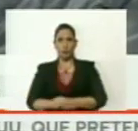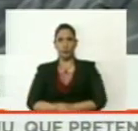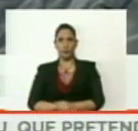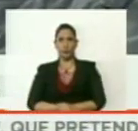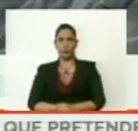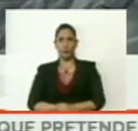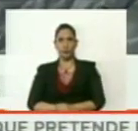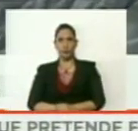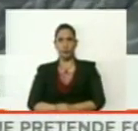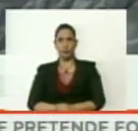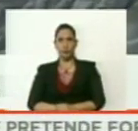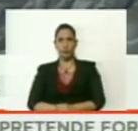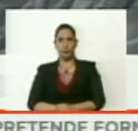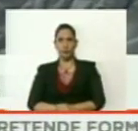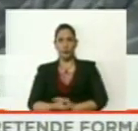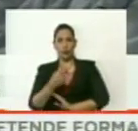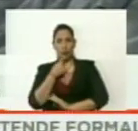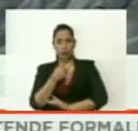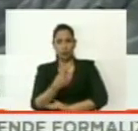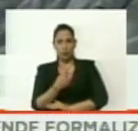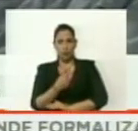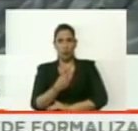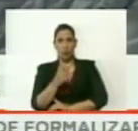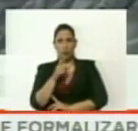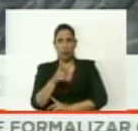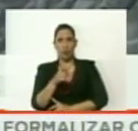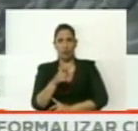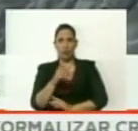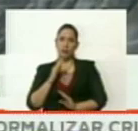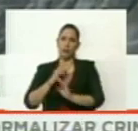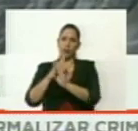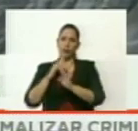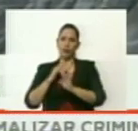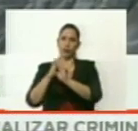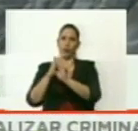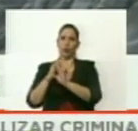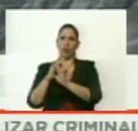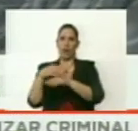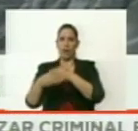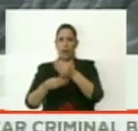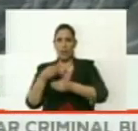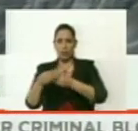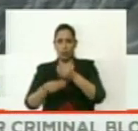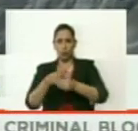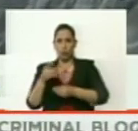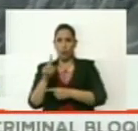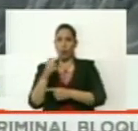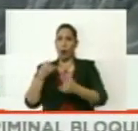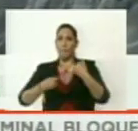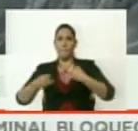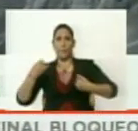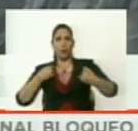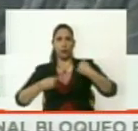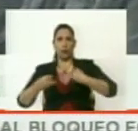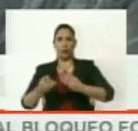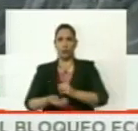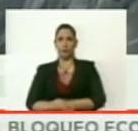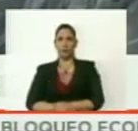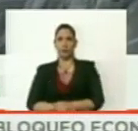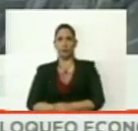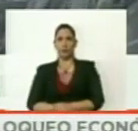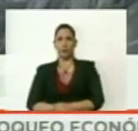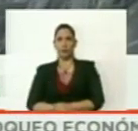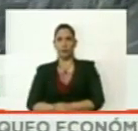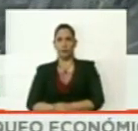Bolton afirmaba que estas sanciones, este bloqueo impuesto no afectaría directamente a